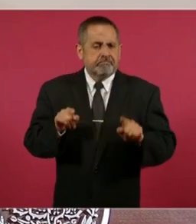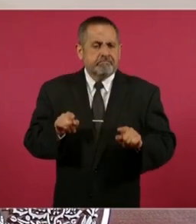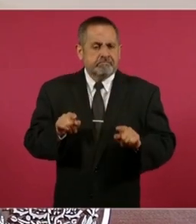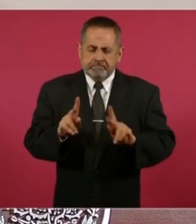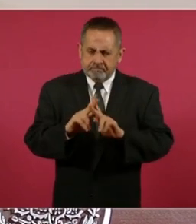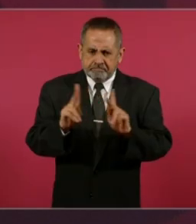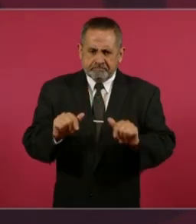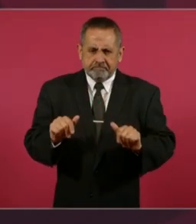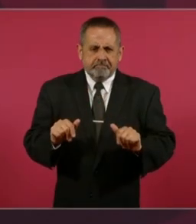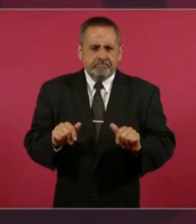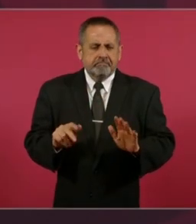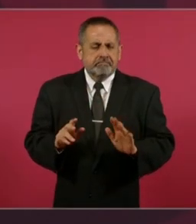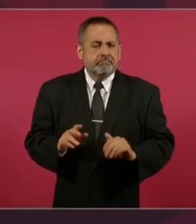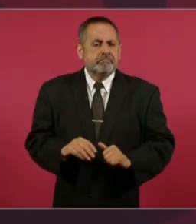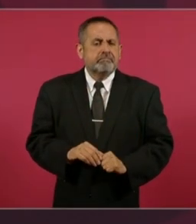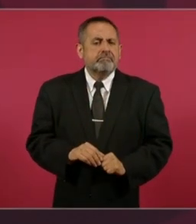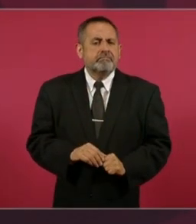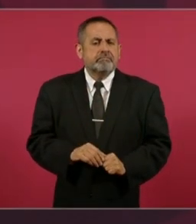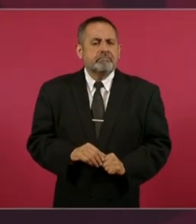eh